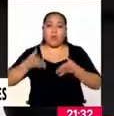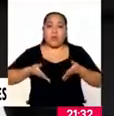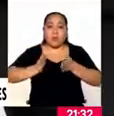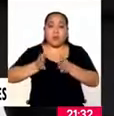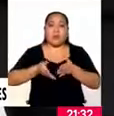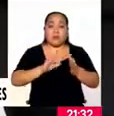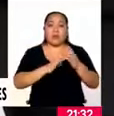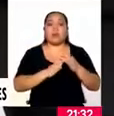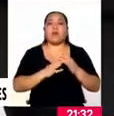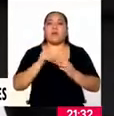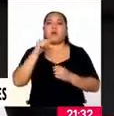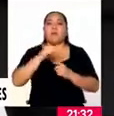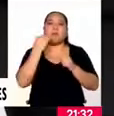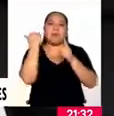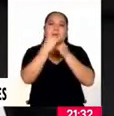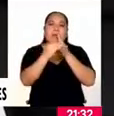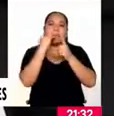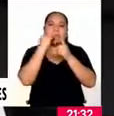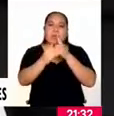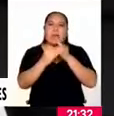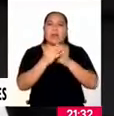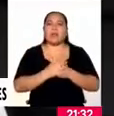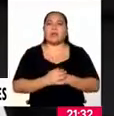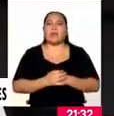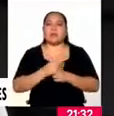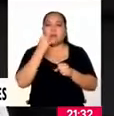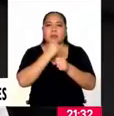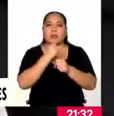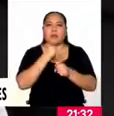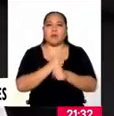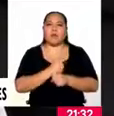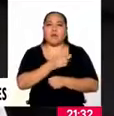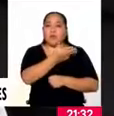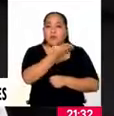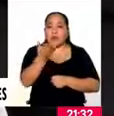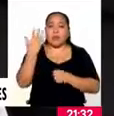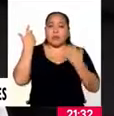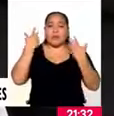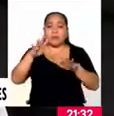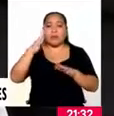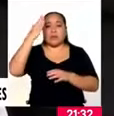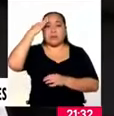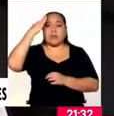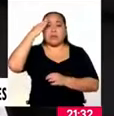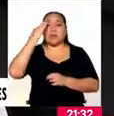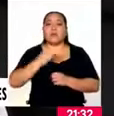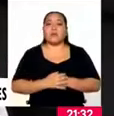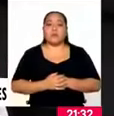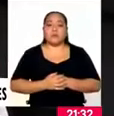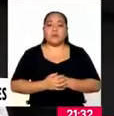restringidas parcialmente. Como todos ustedes bien saben,